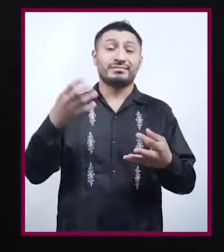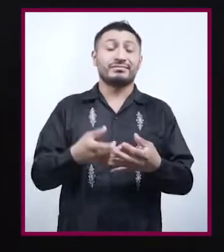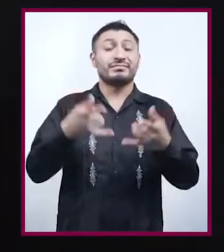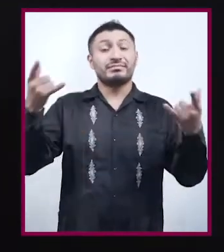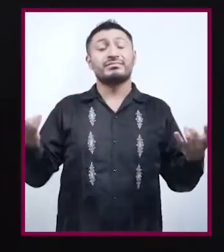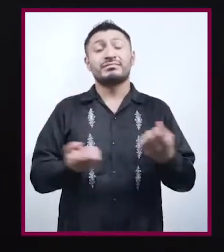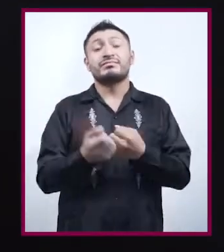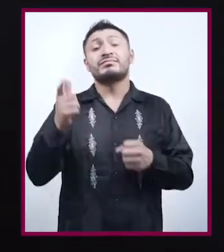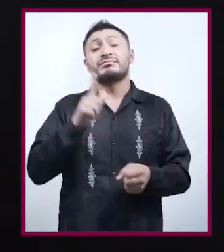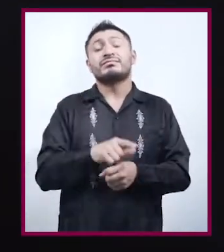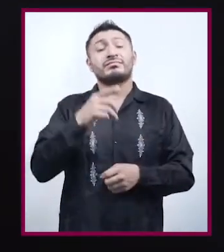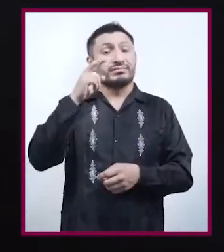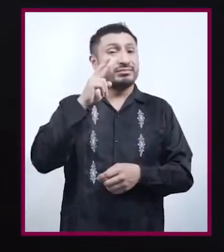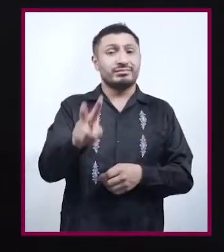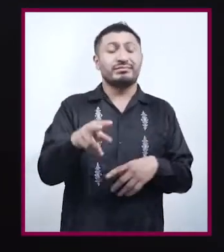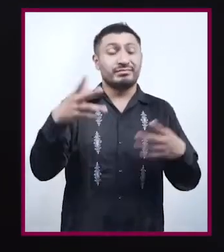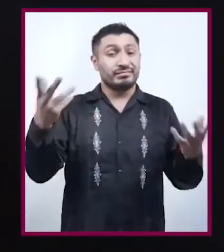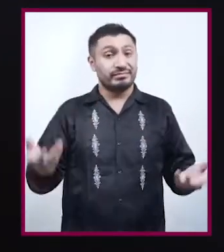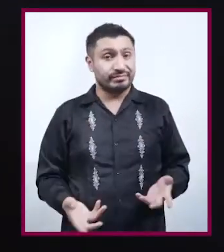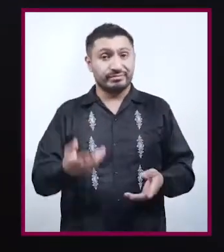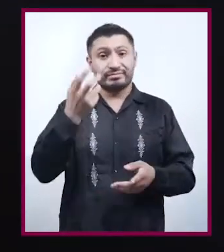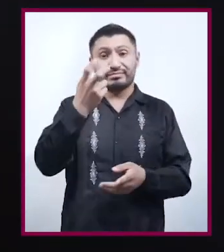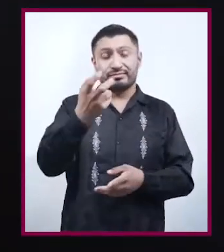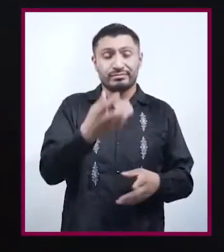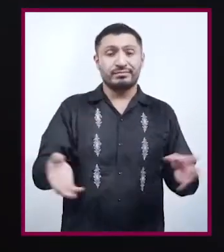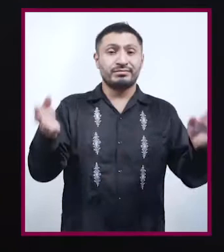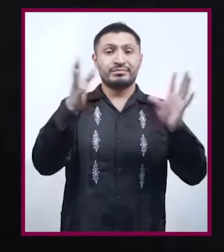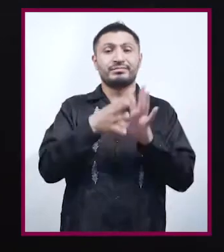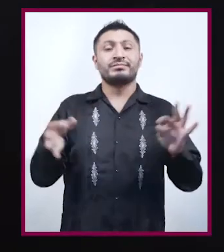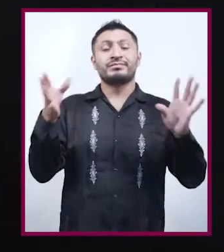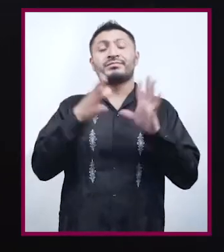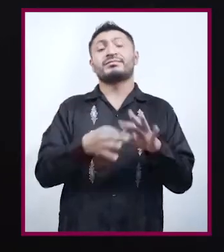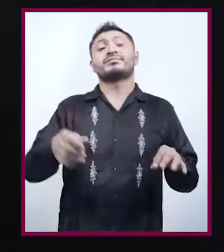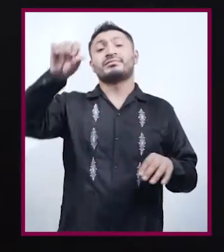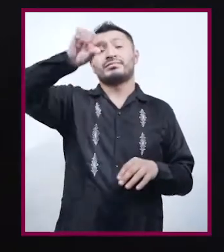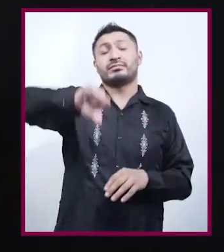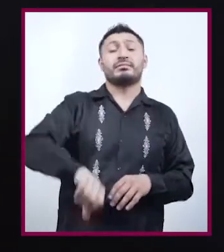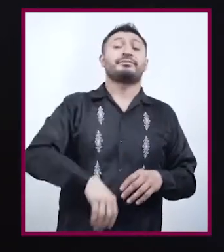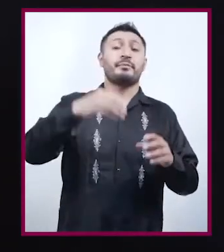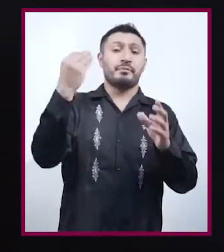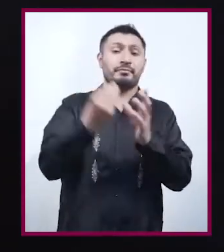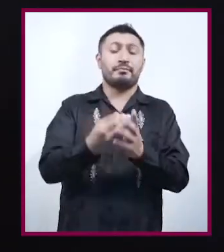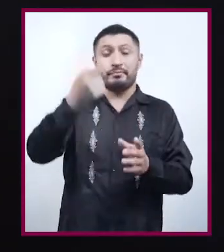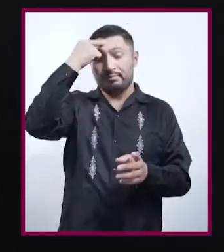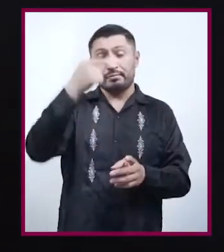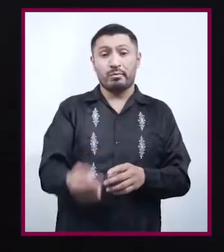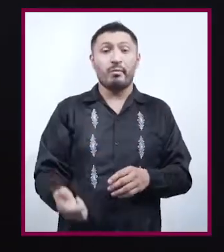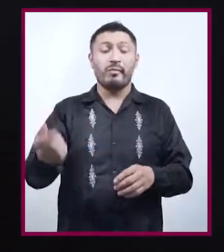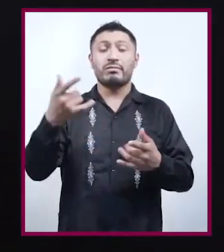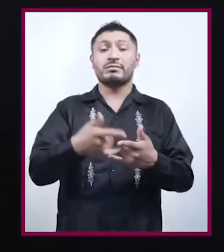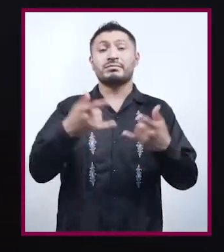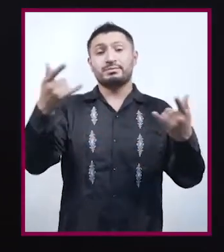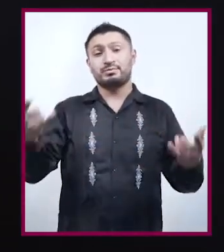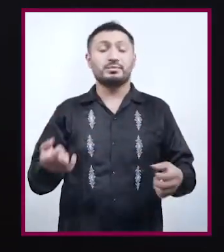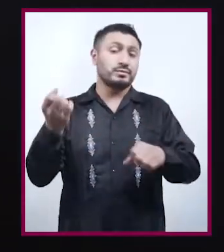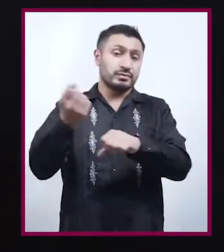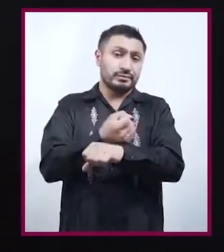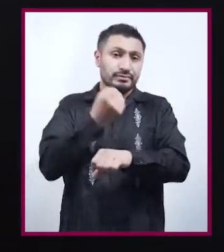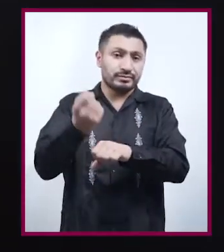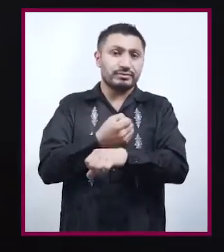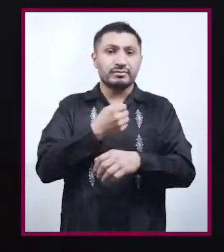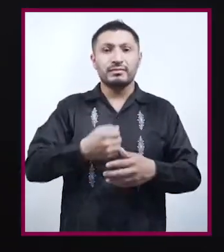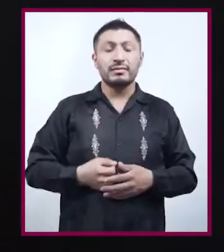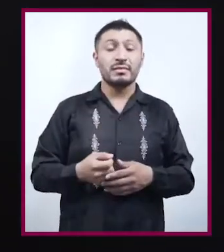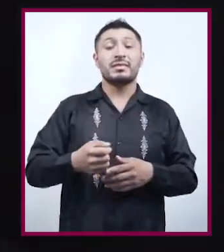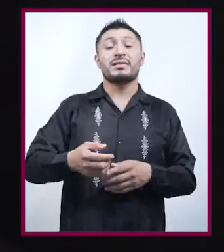procesos sociales permiten entrever? De esto precisamente queremos hablar del día de hoy en este programa dedicado a la historia